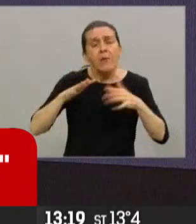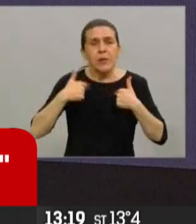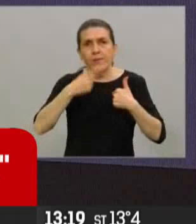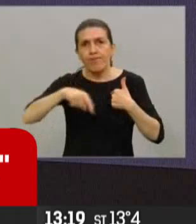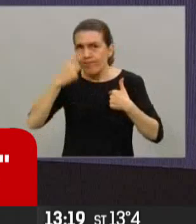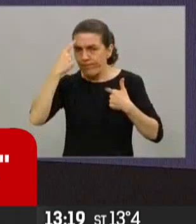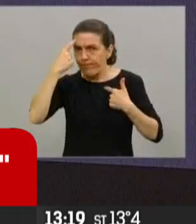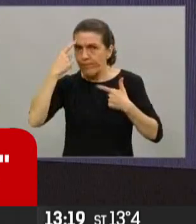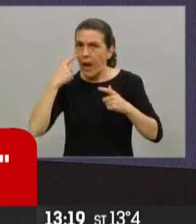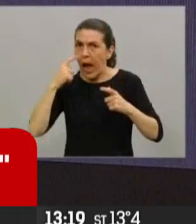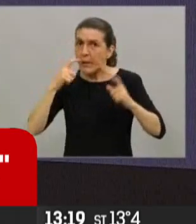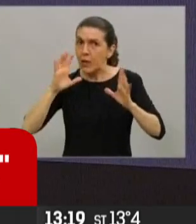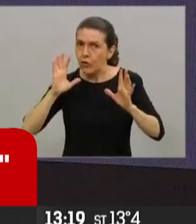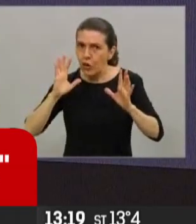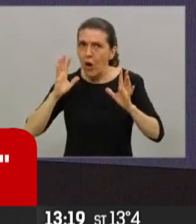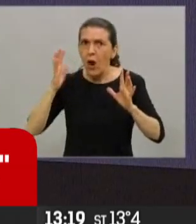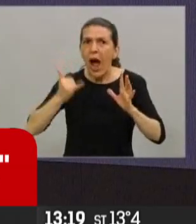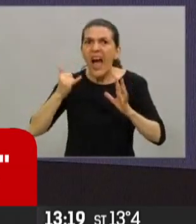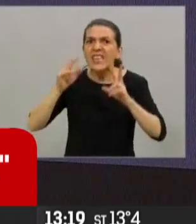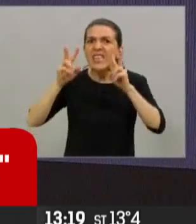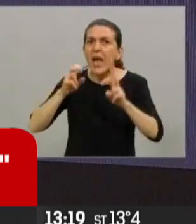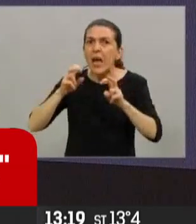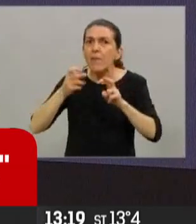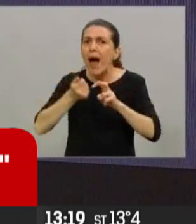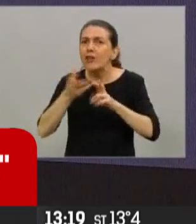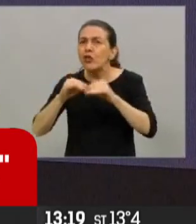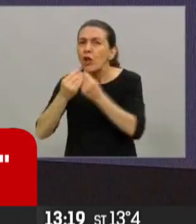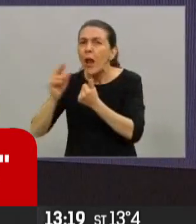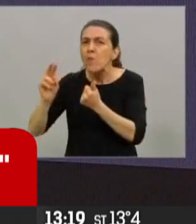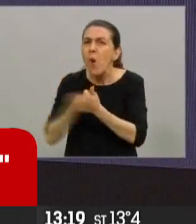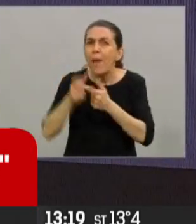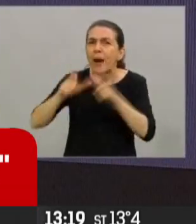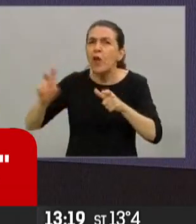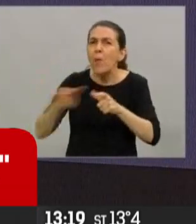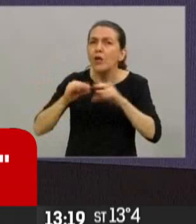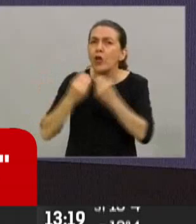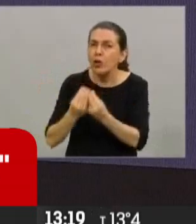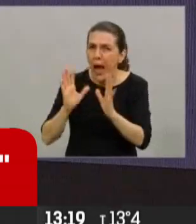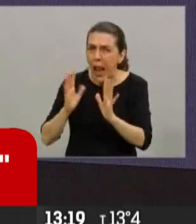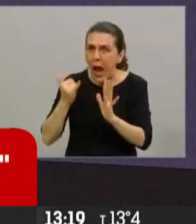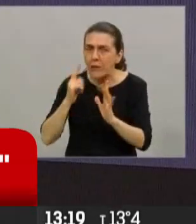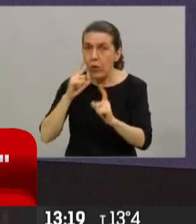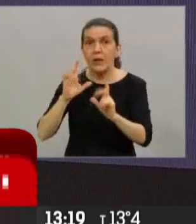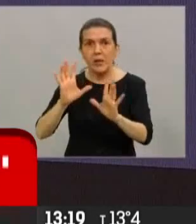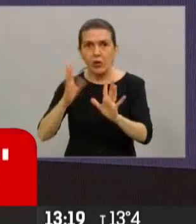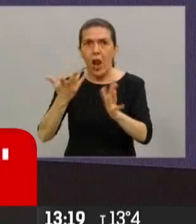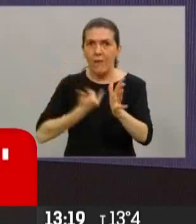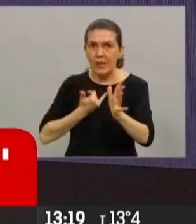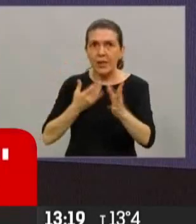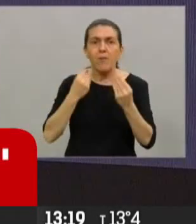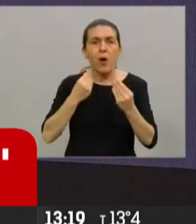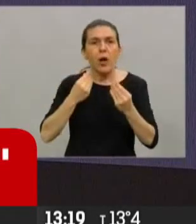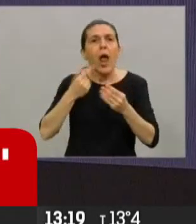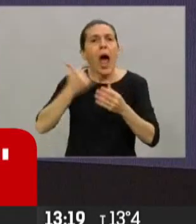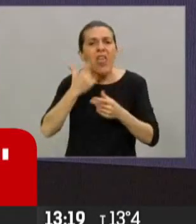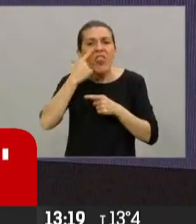alertado algunos datos de cantidad de muertes. Las muertes que nosotros y los contagios que nosotros